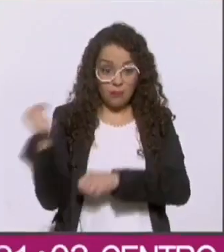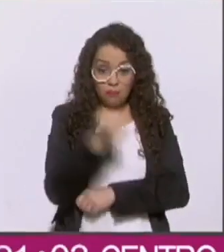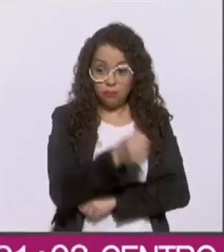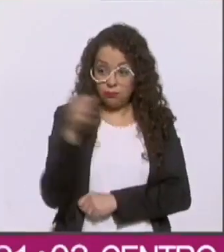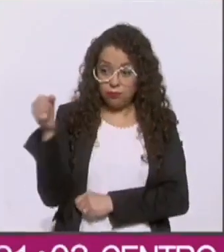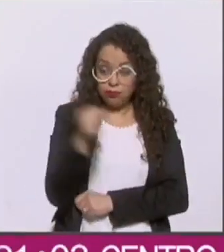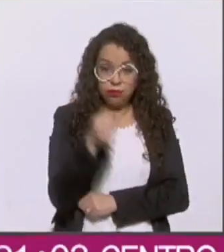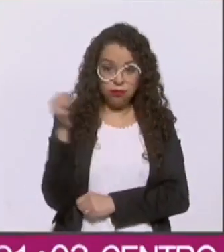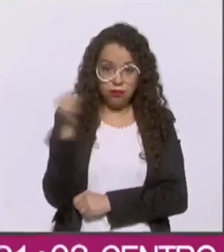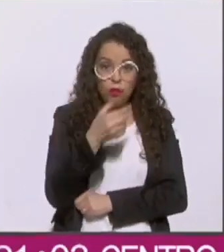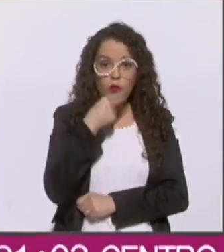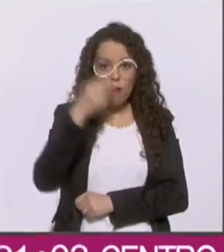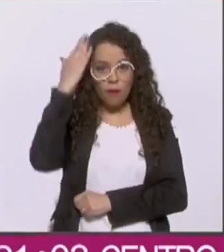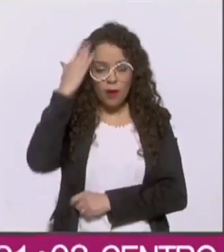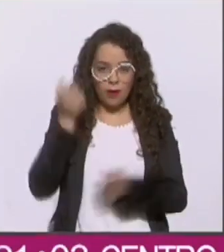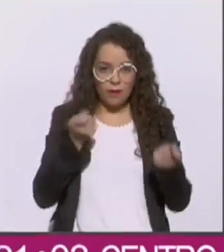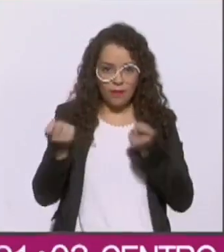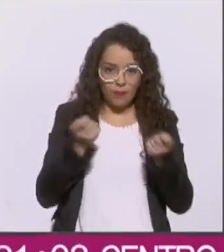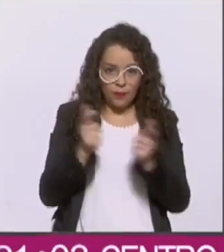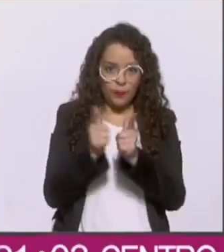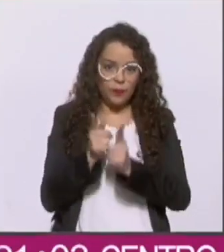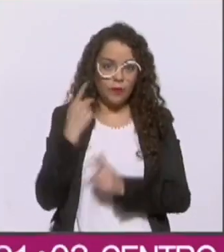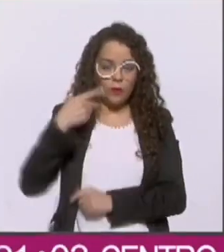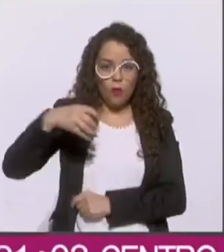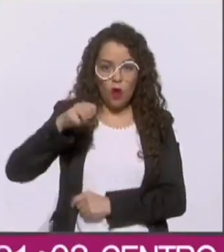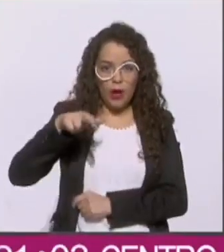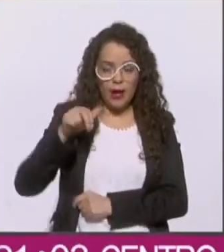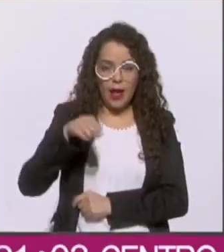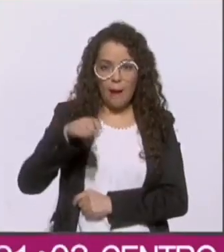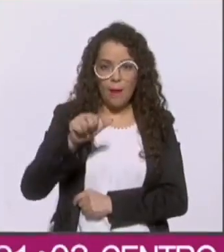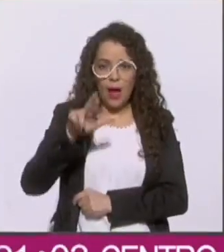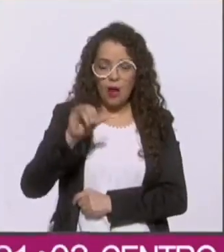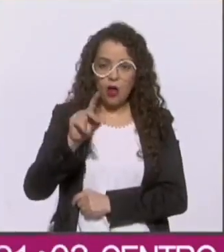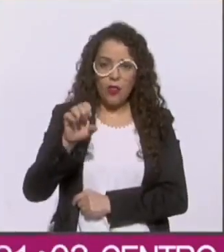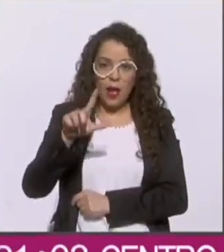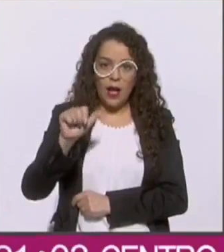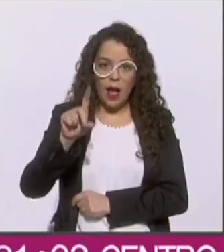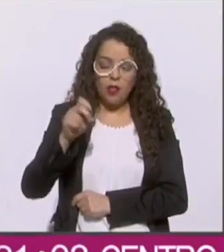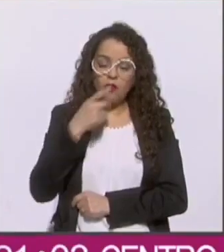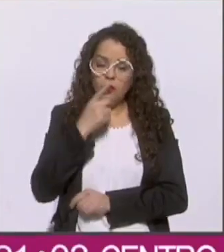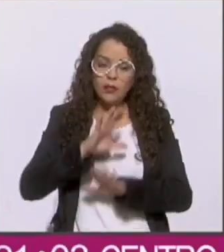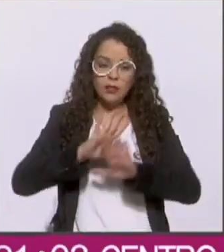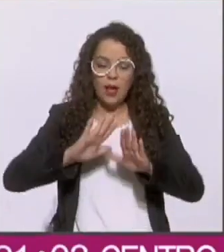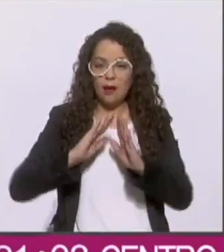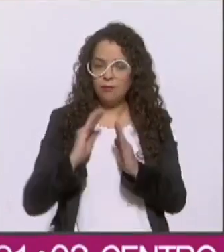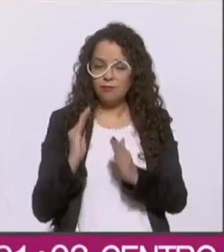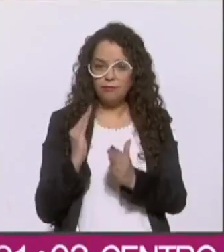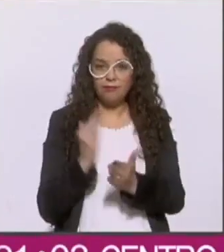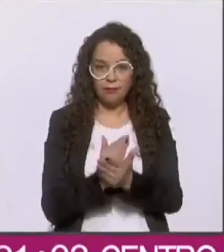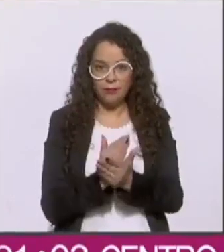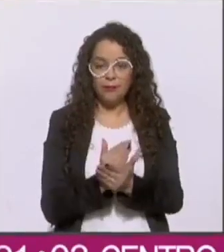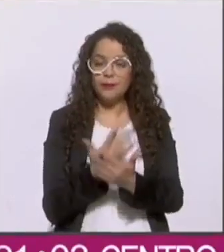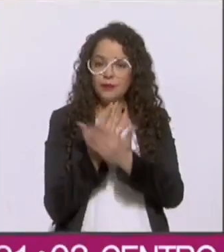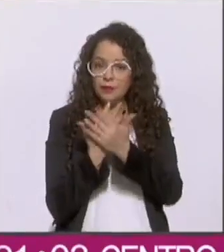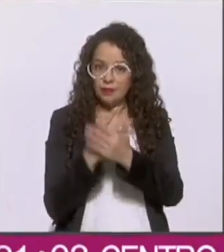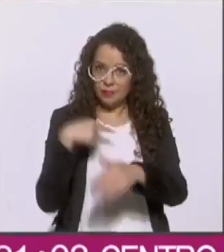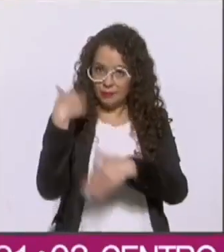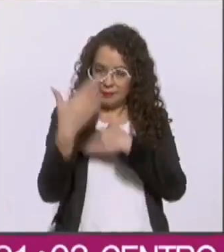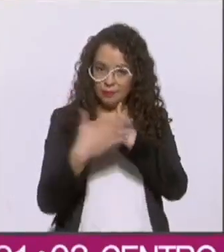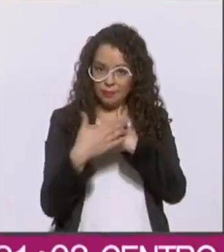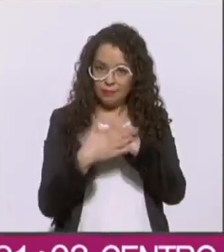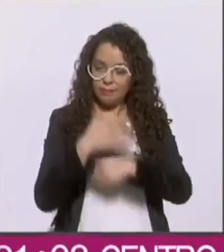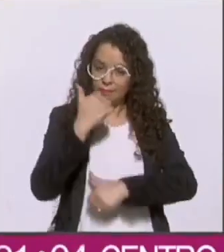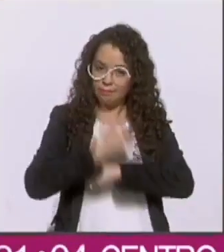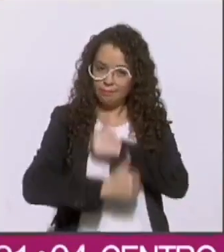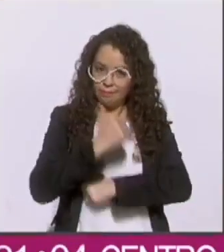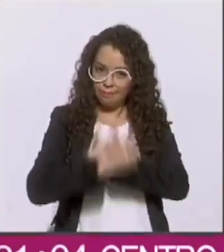de Morena, Mario Delgado, dijo que llegó el momento de cerrar filas y ganar las elecciones que estarán en disputa, la de